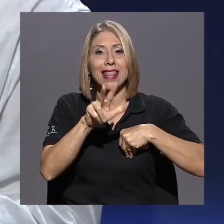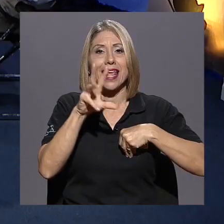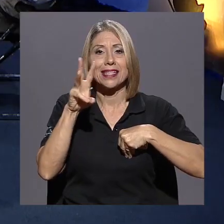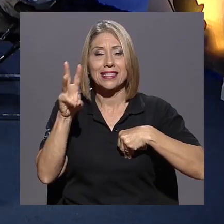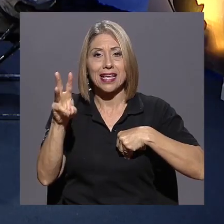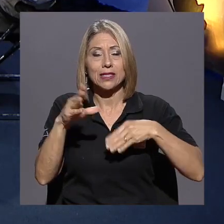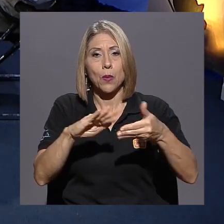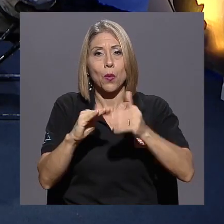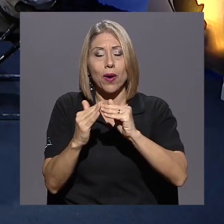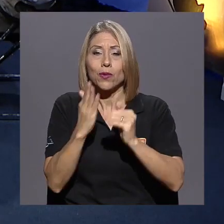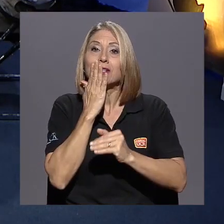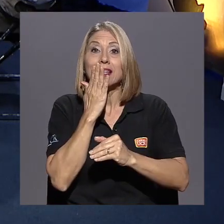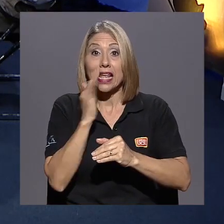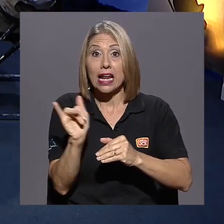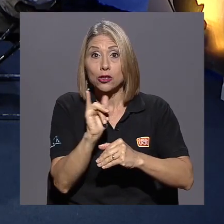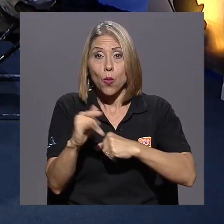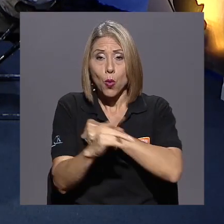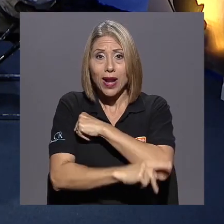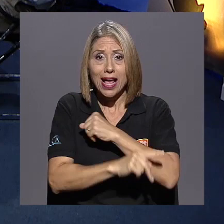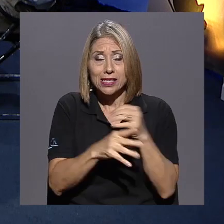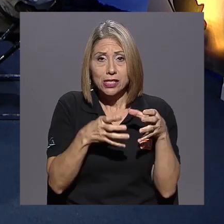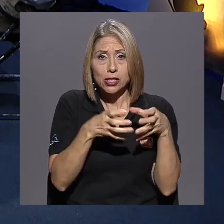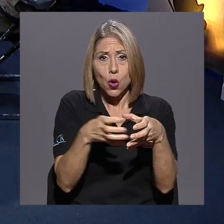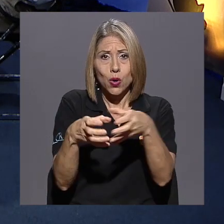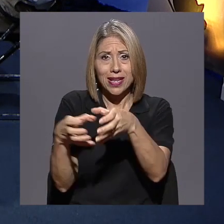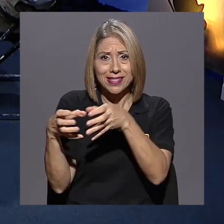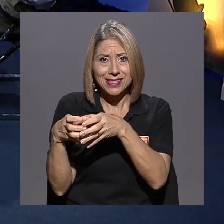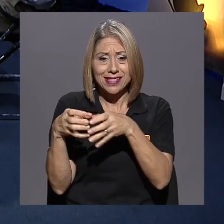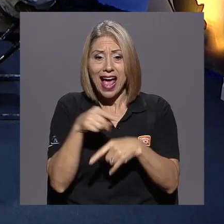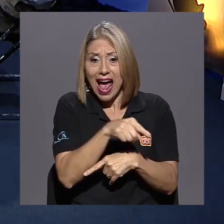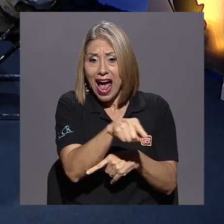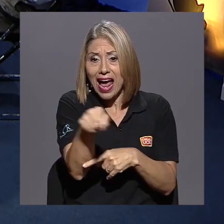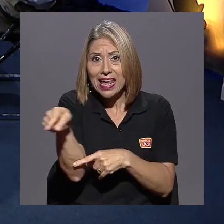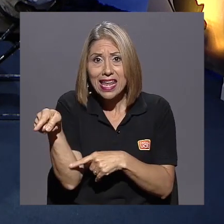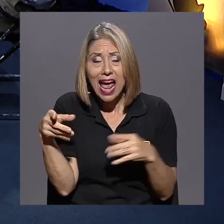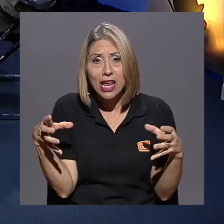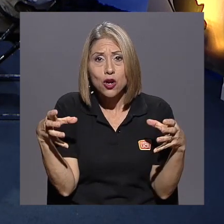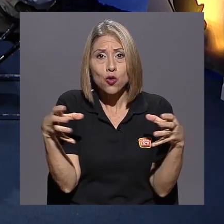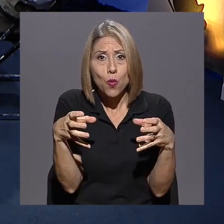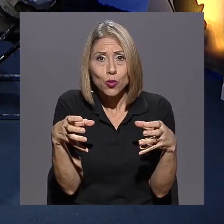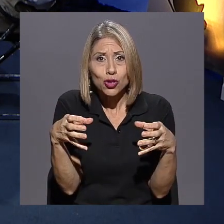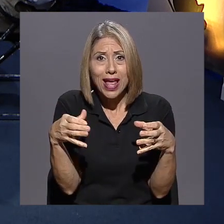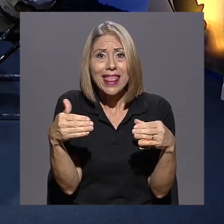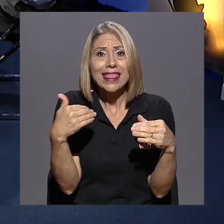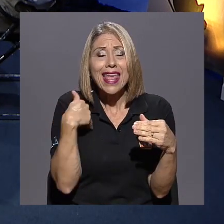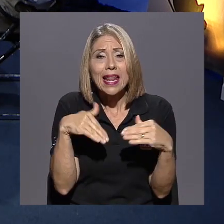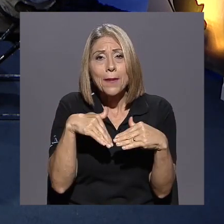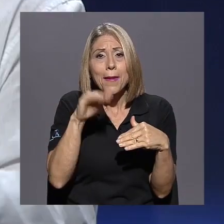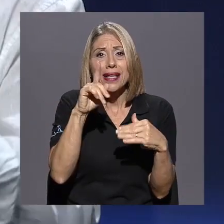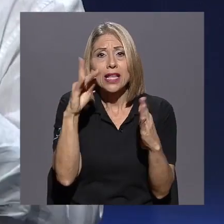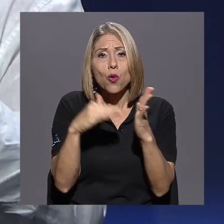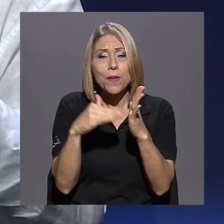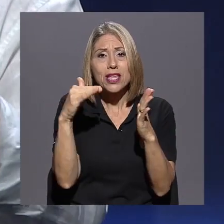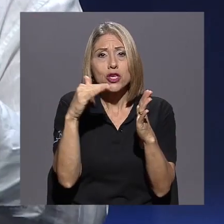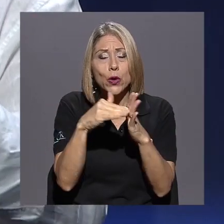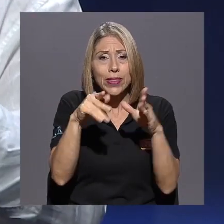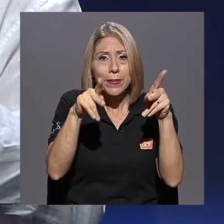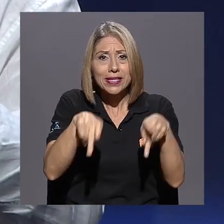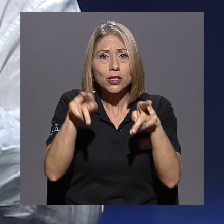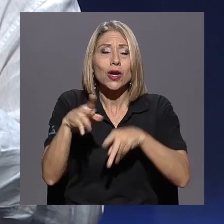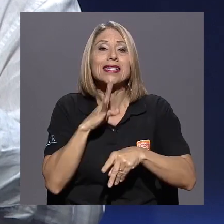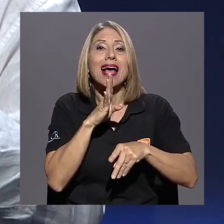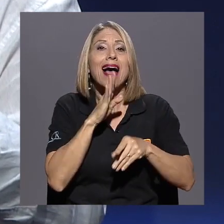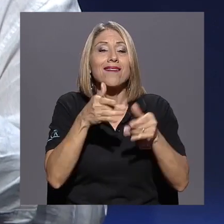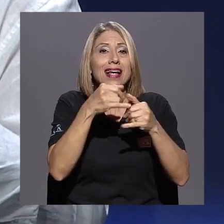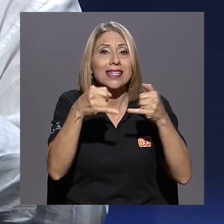naciones y tenemos por ejemplo a grupos que cuentan con más de un millón de personas que hablan estos idiomas y estos aparecen